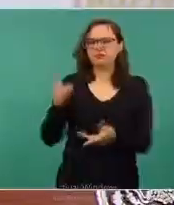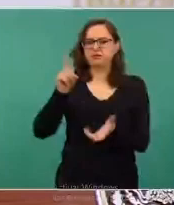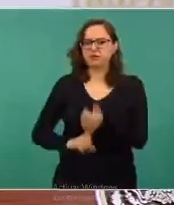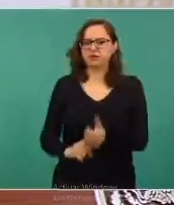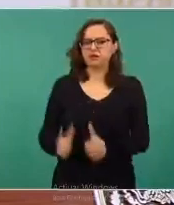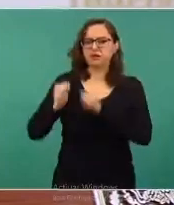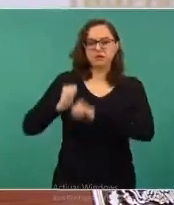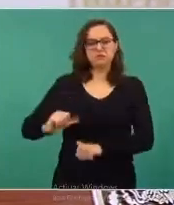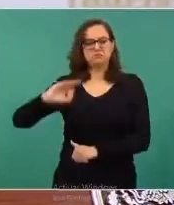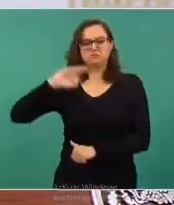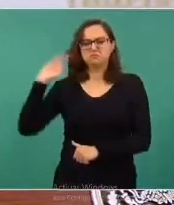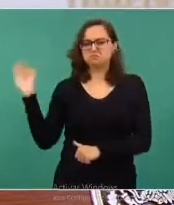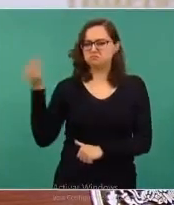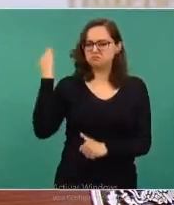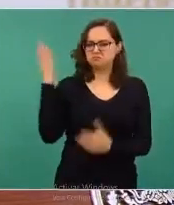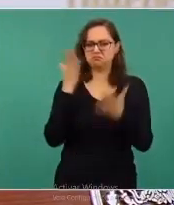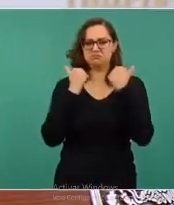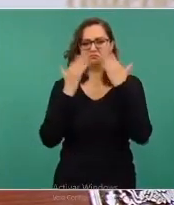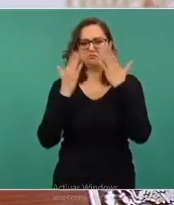federal,